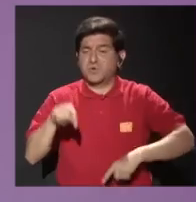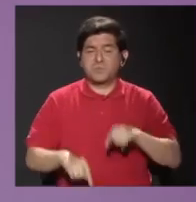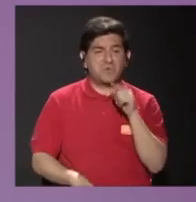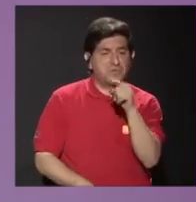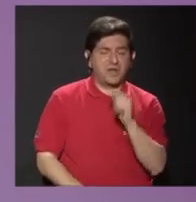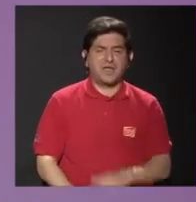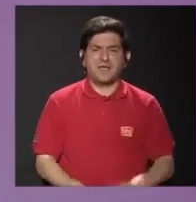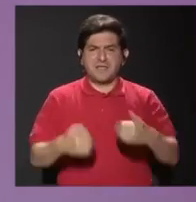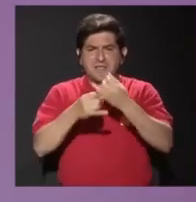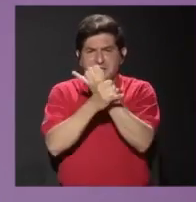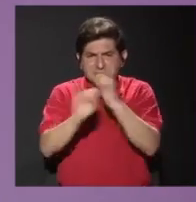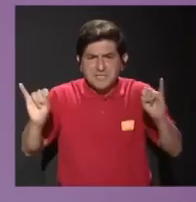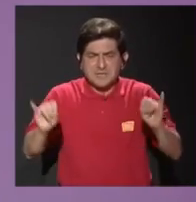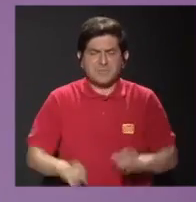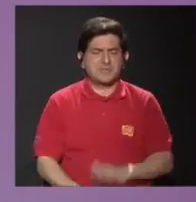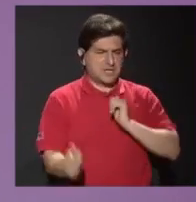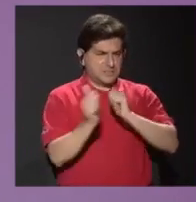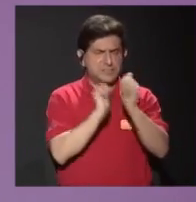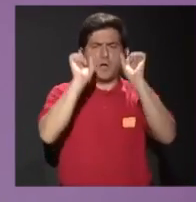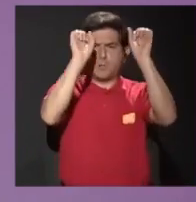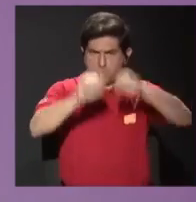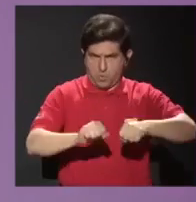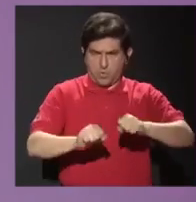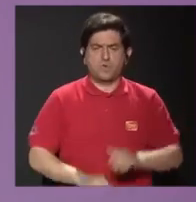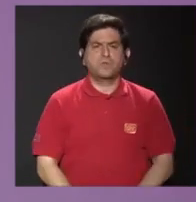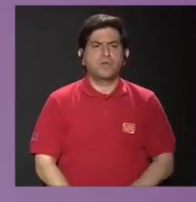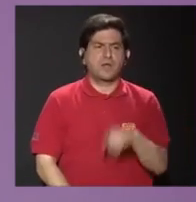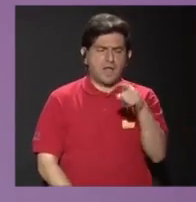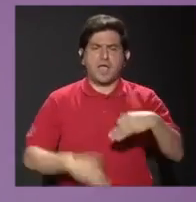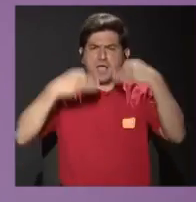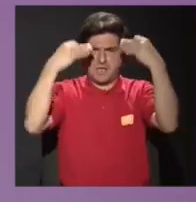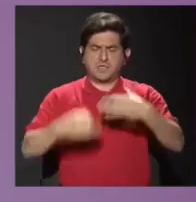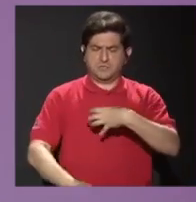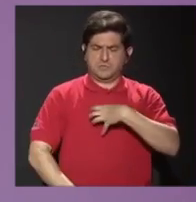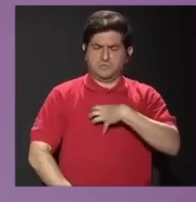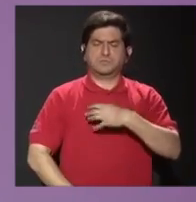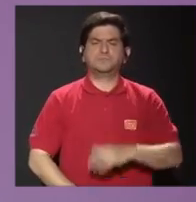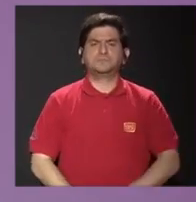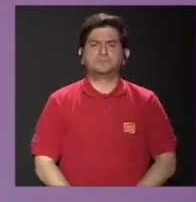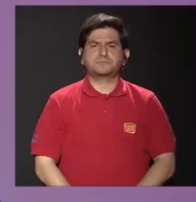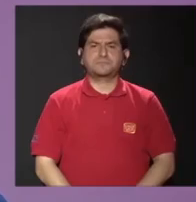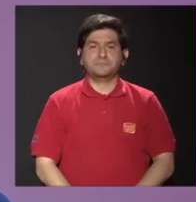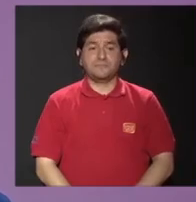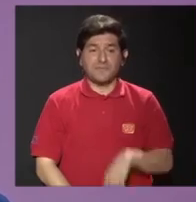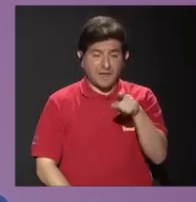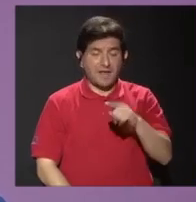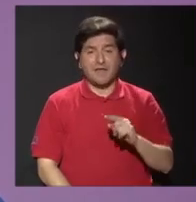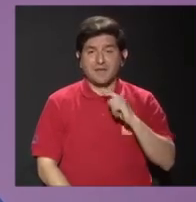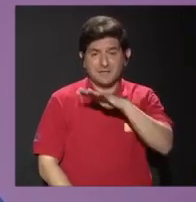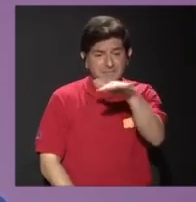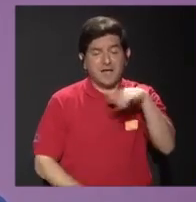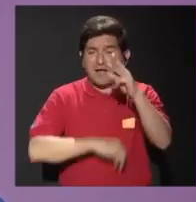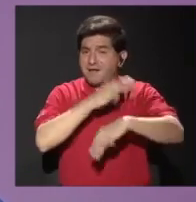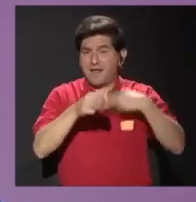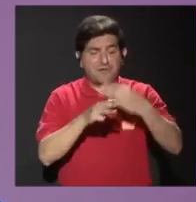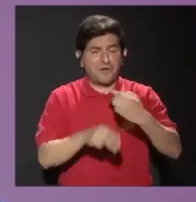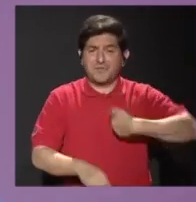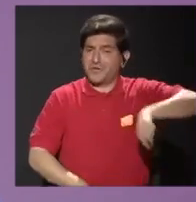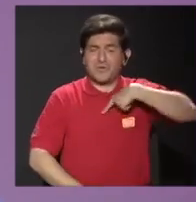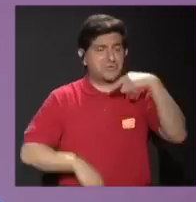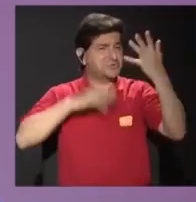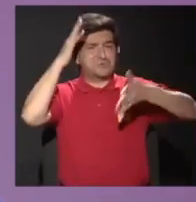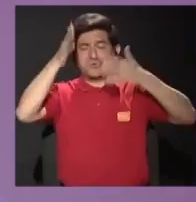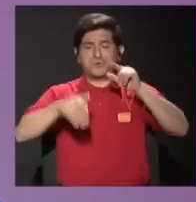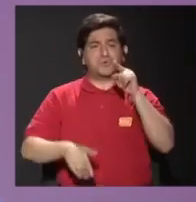su autonomía para ser competitivas para tener decisiones propias y esa es la realidad del mundo no lo inventamos